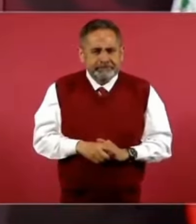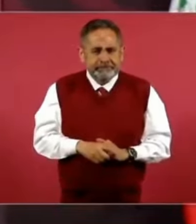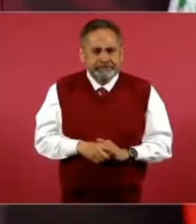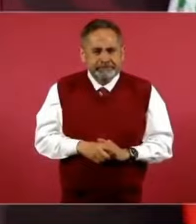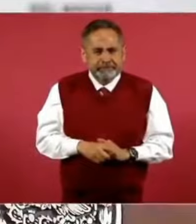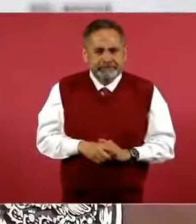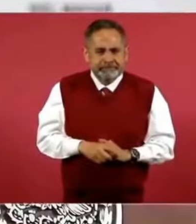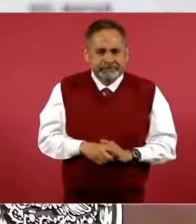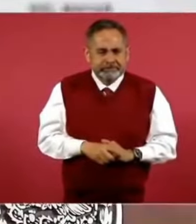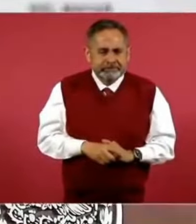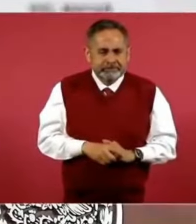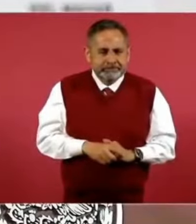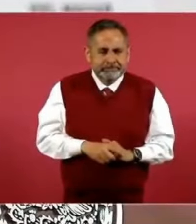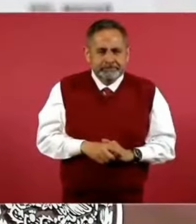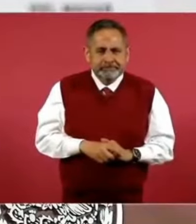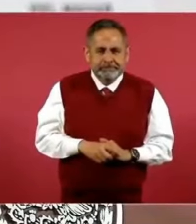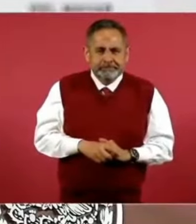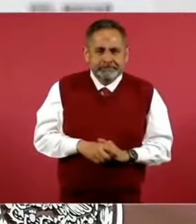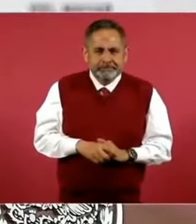están